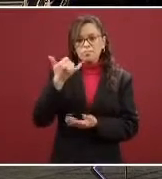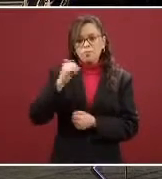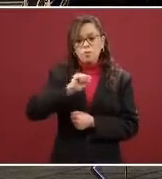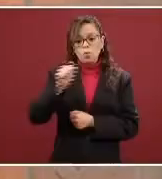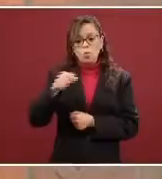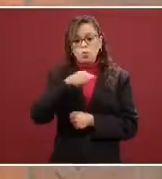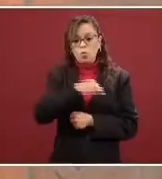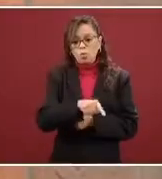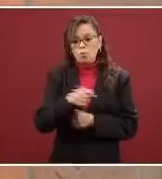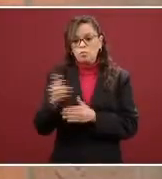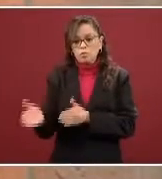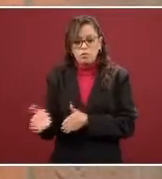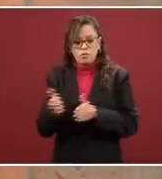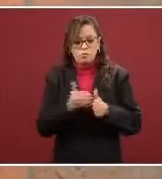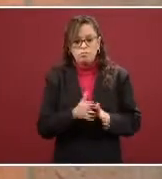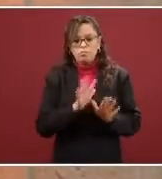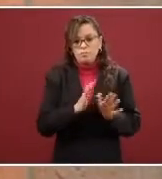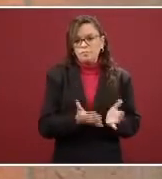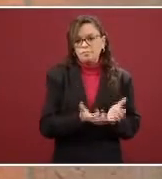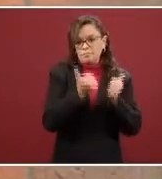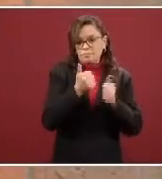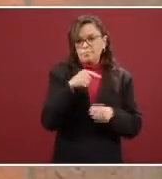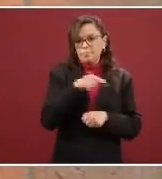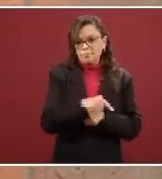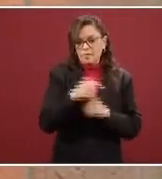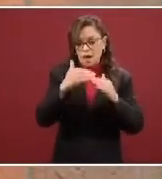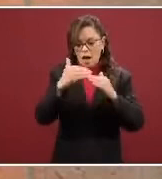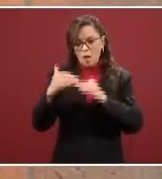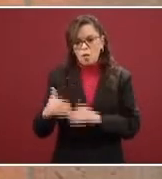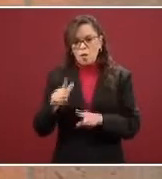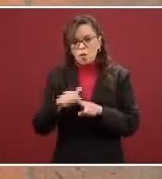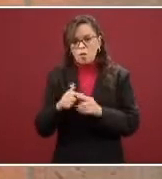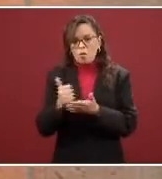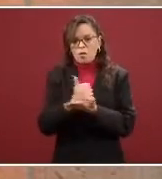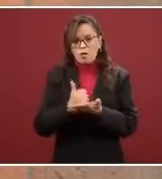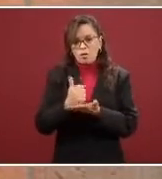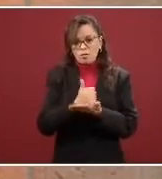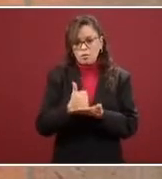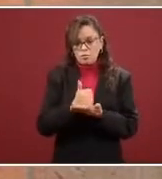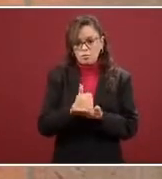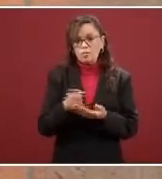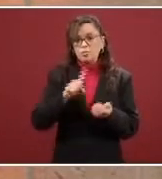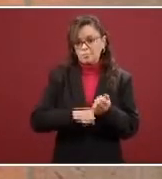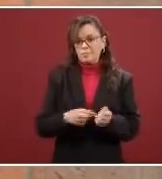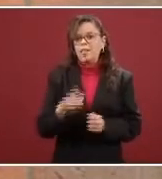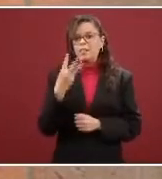en la tablita de abajo azul, que son 3, que se tiene ya la evidencia